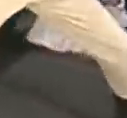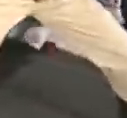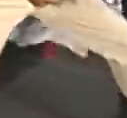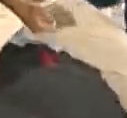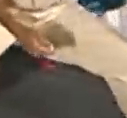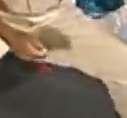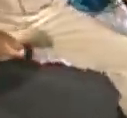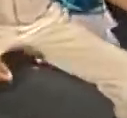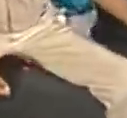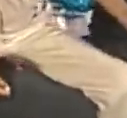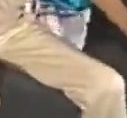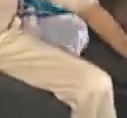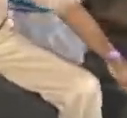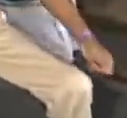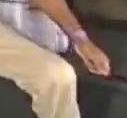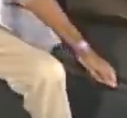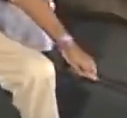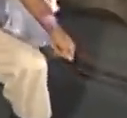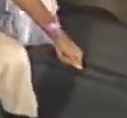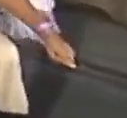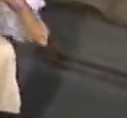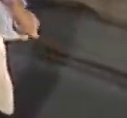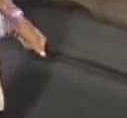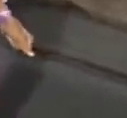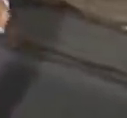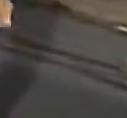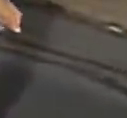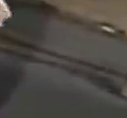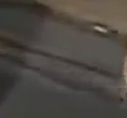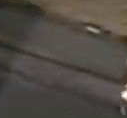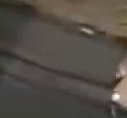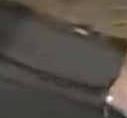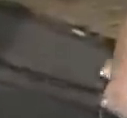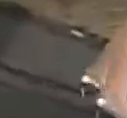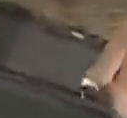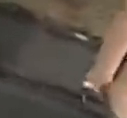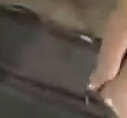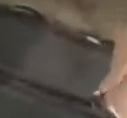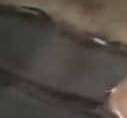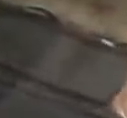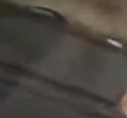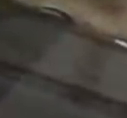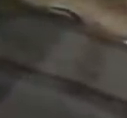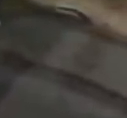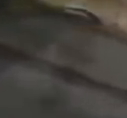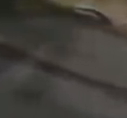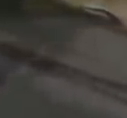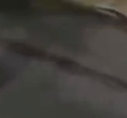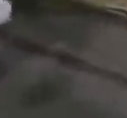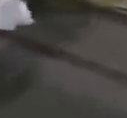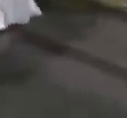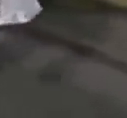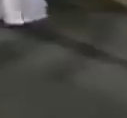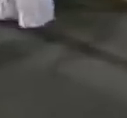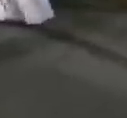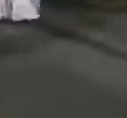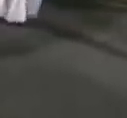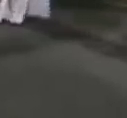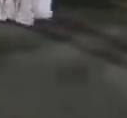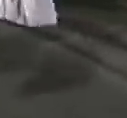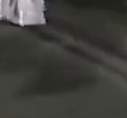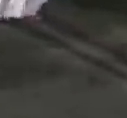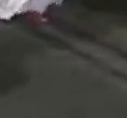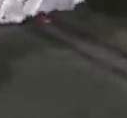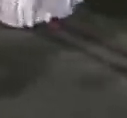Isidora, Isidora, Isidora, calla Calypso Queen.